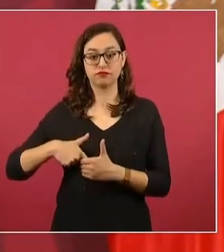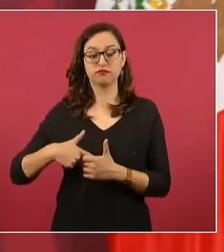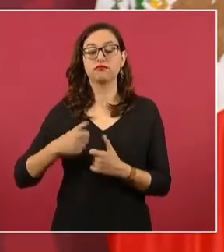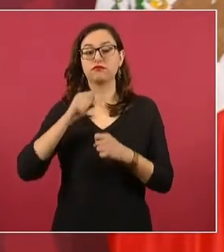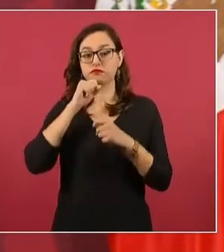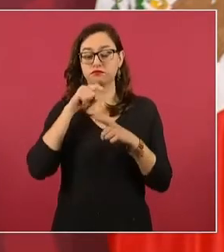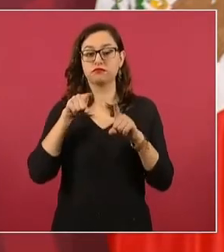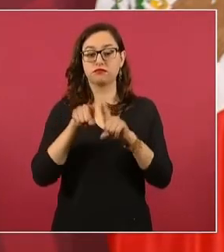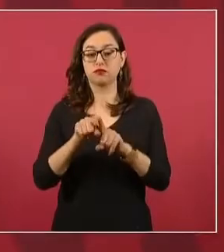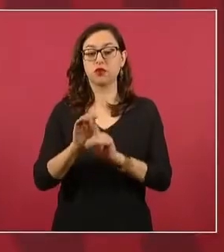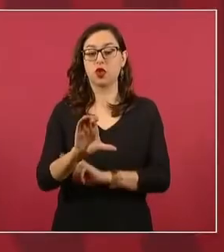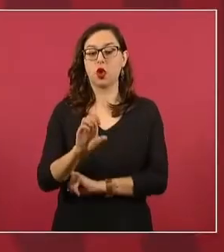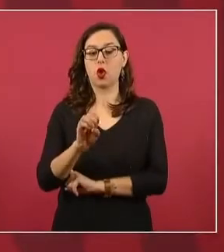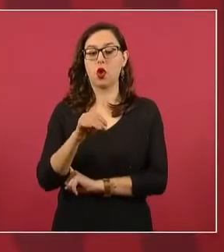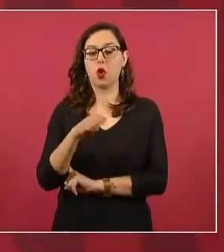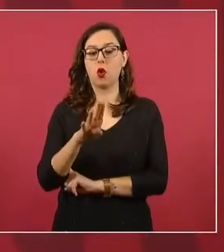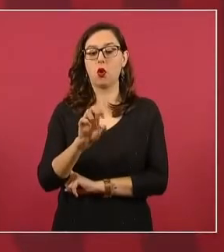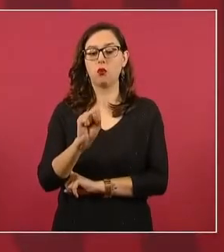gasolina.